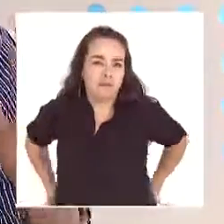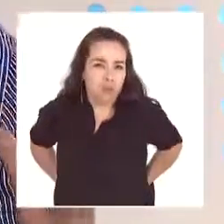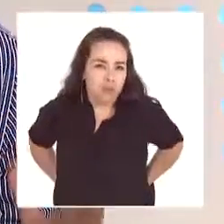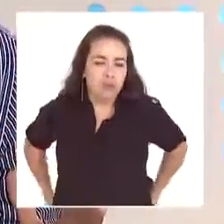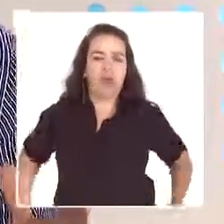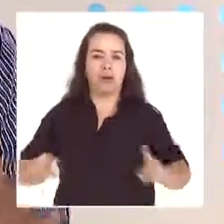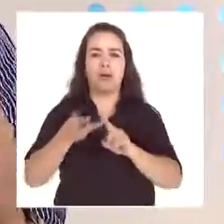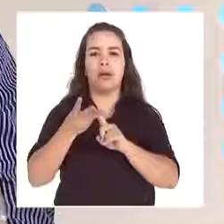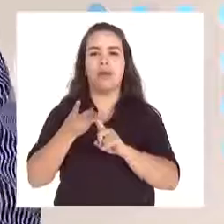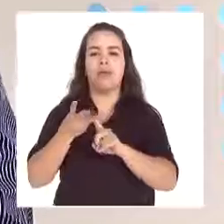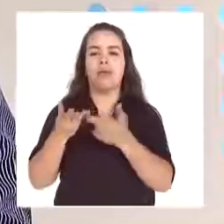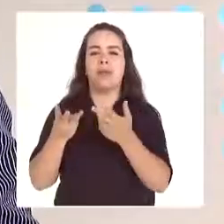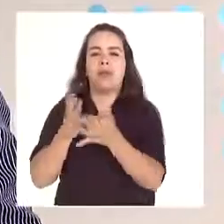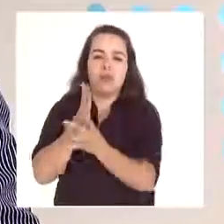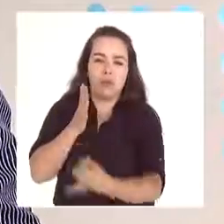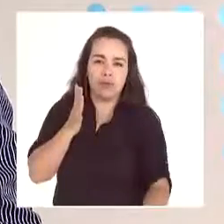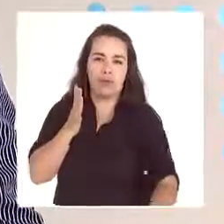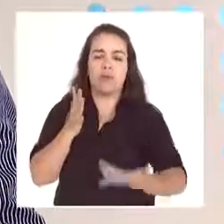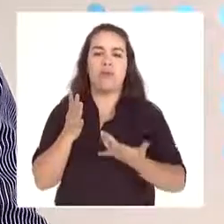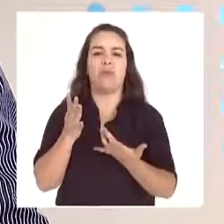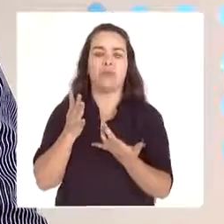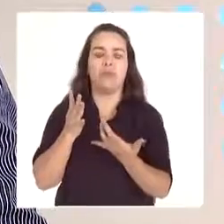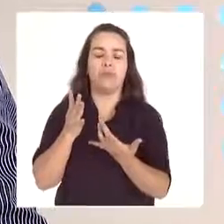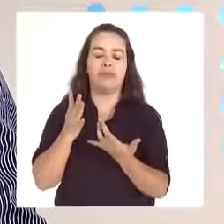de colesterol y triglicéridos,